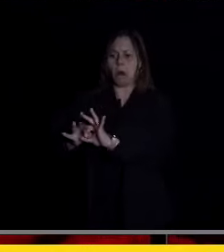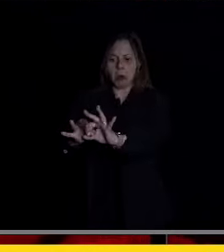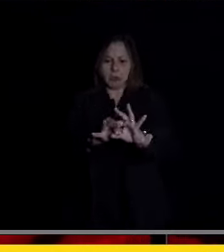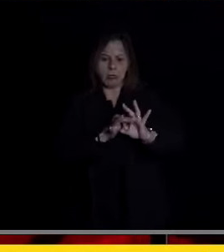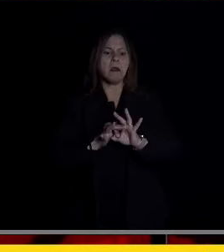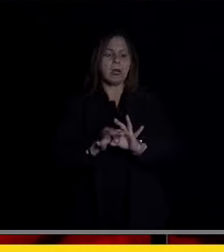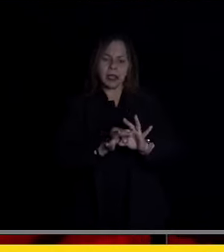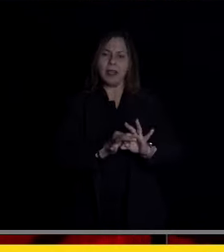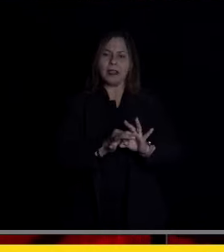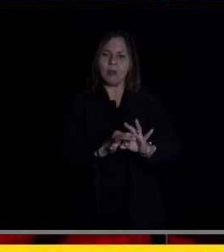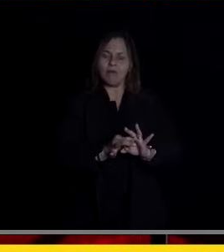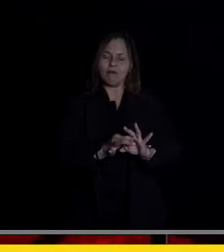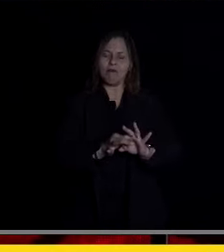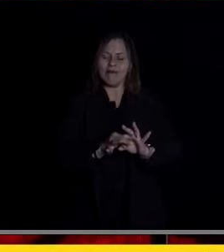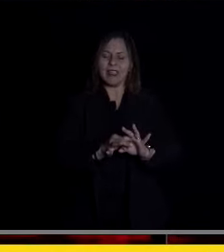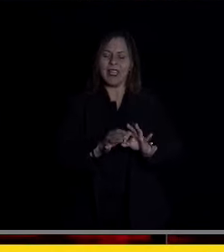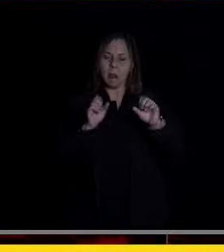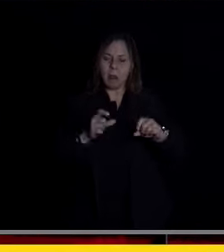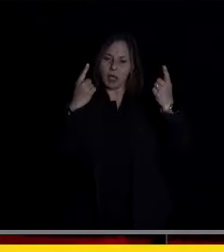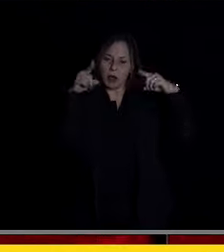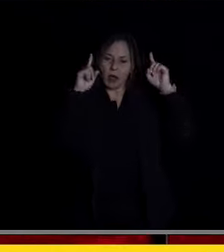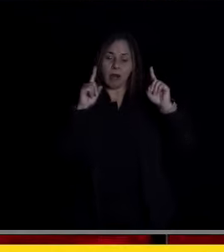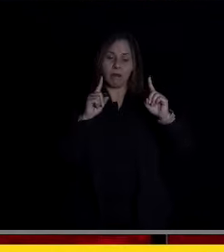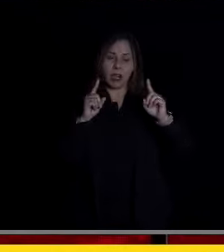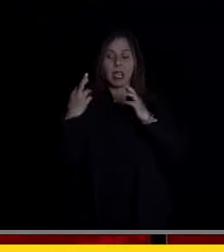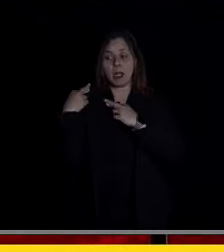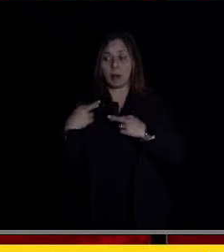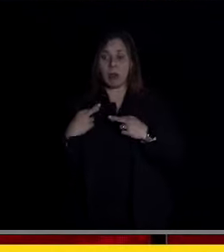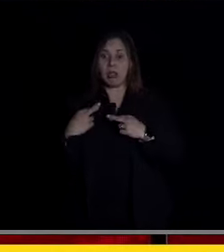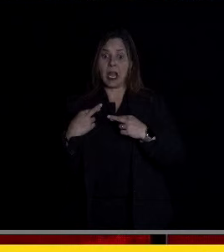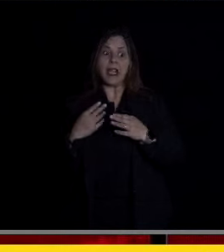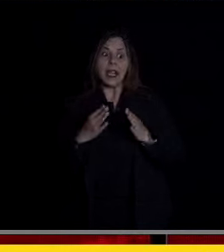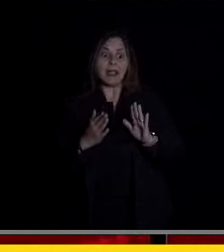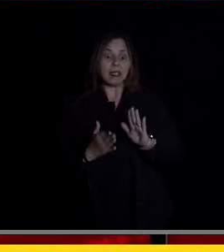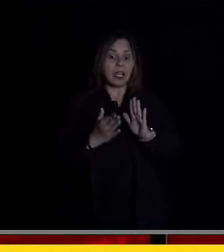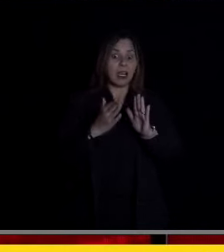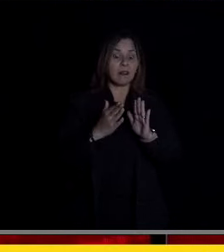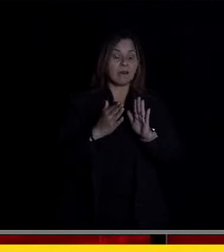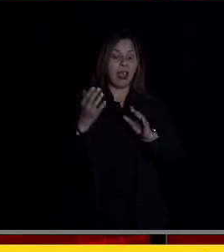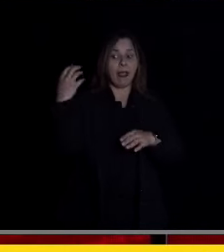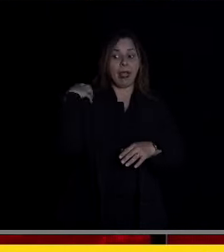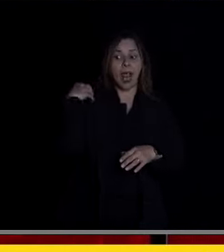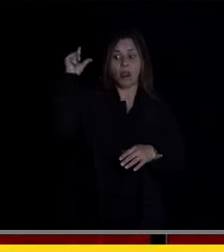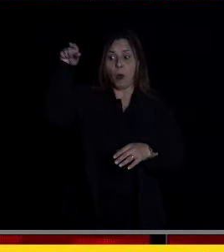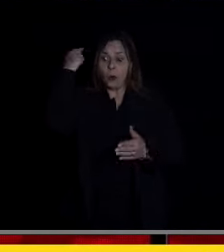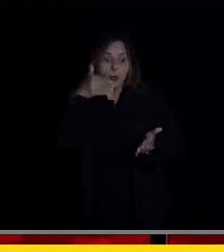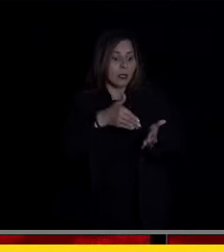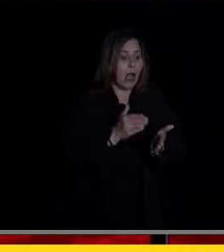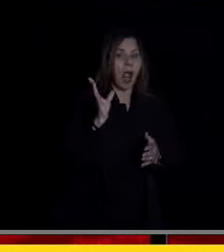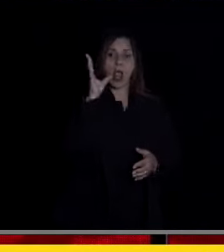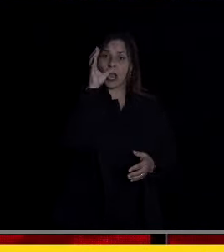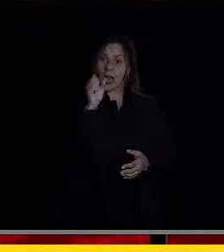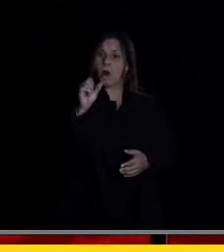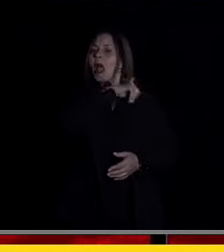no hay el futuro que queremos. Aunque la responsabilidad primaria de atender el crimen recae en el gobierno central, en Caguas, al